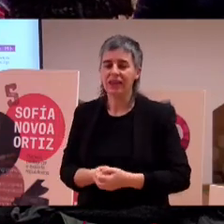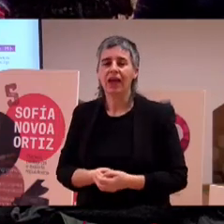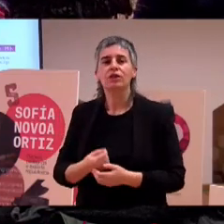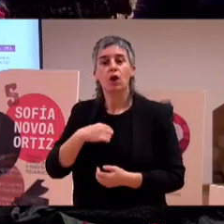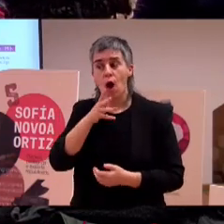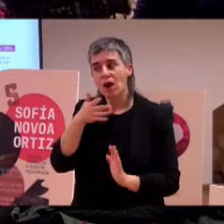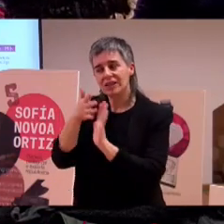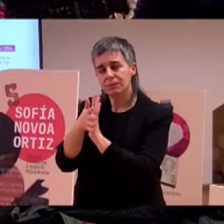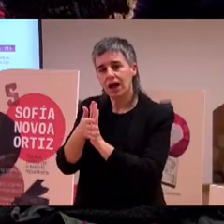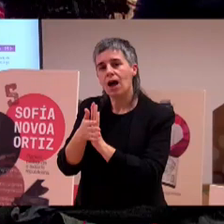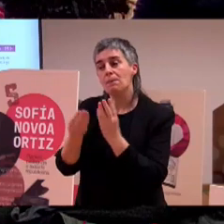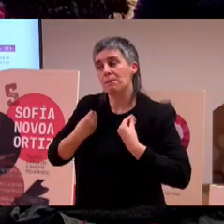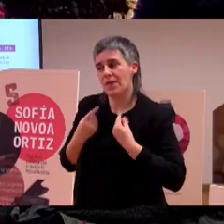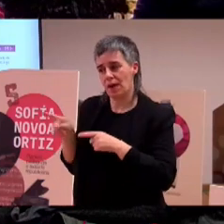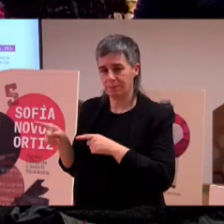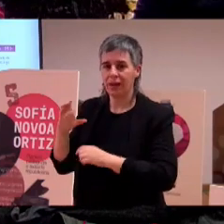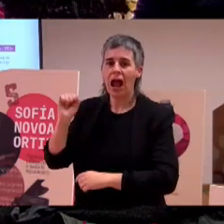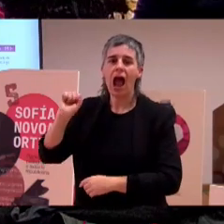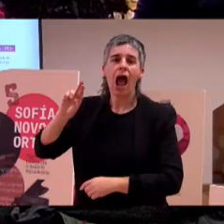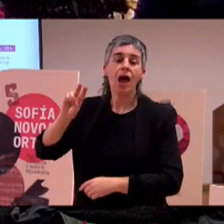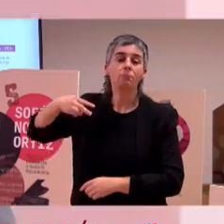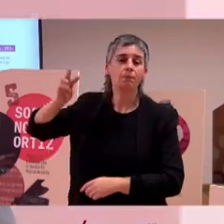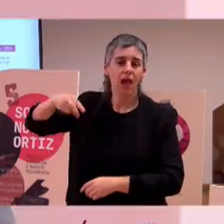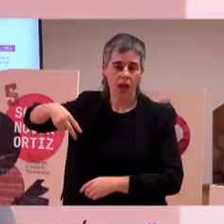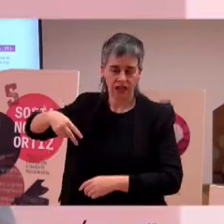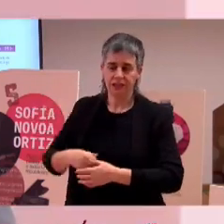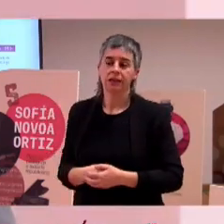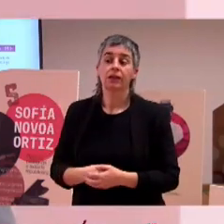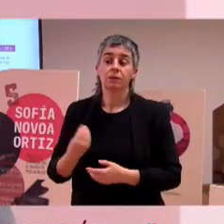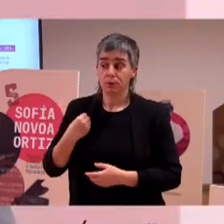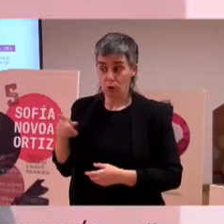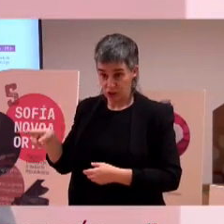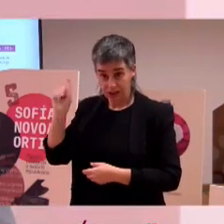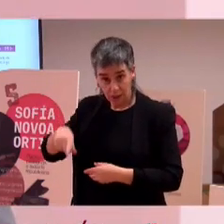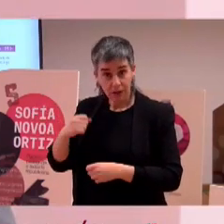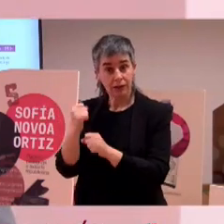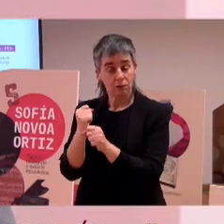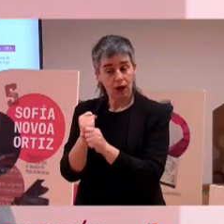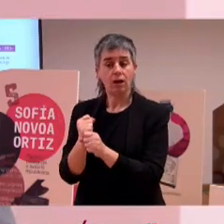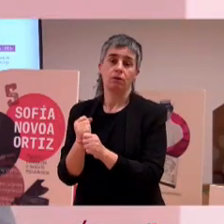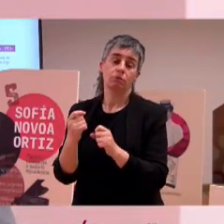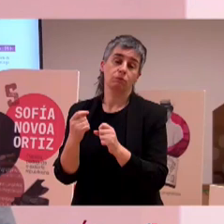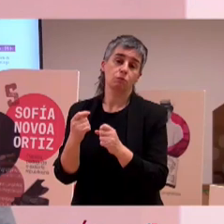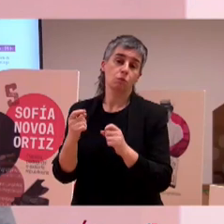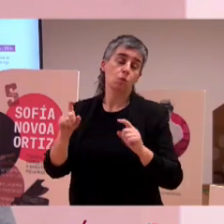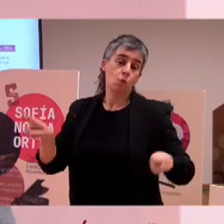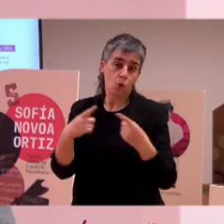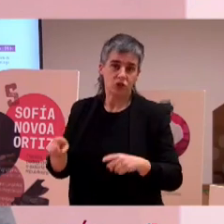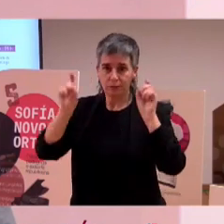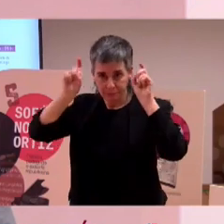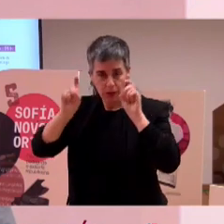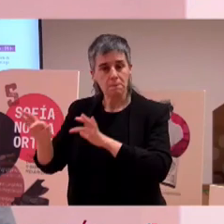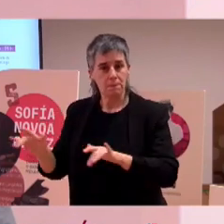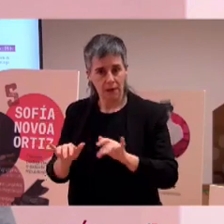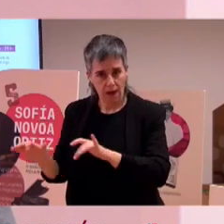trayectoria de Carmen, que ao igual que Sofía, pois é pianista e tamén profesora de música, neste momento no Instituto